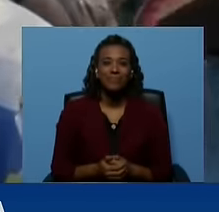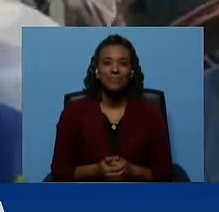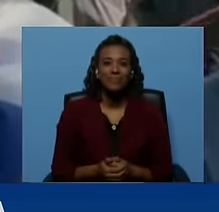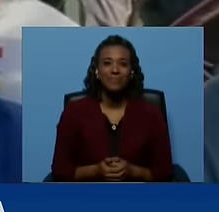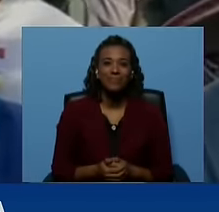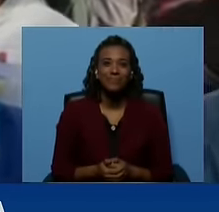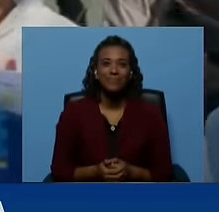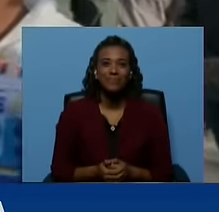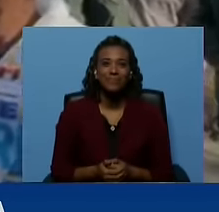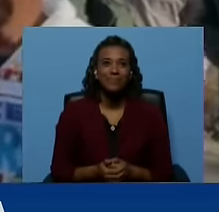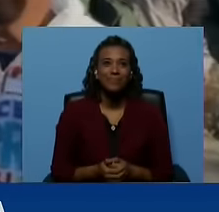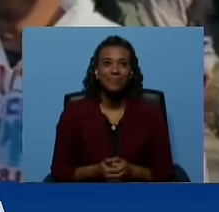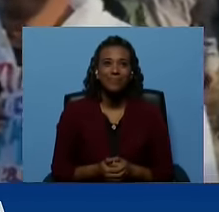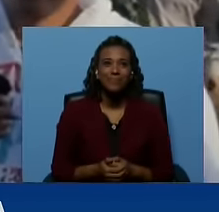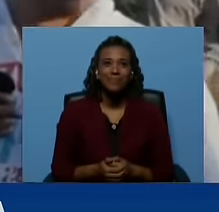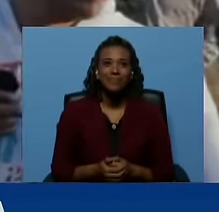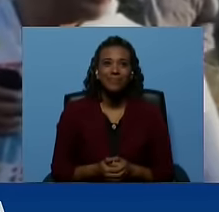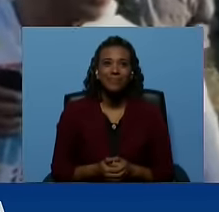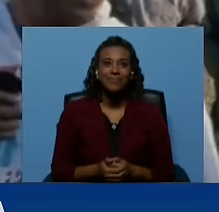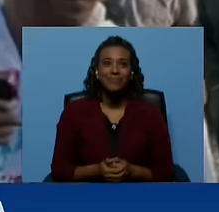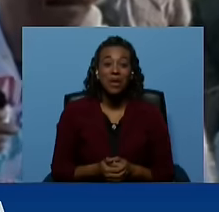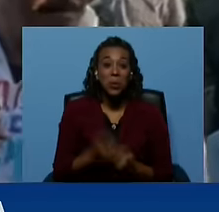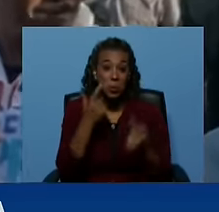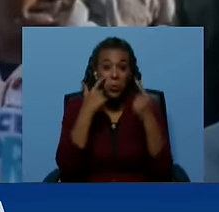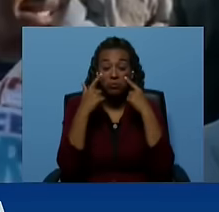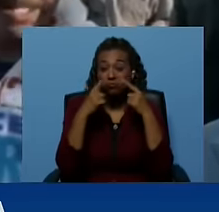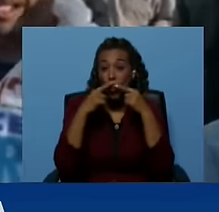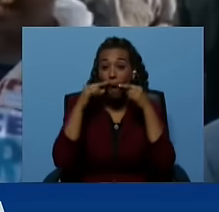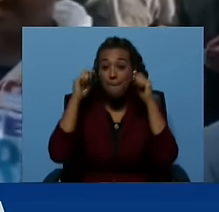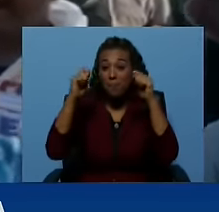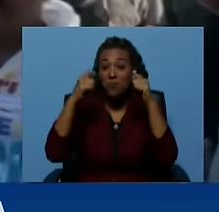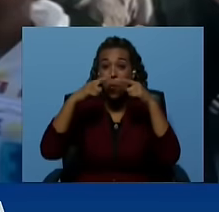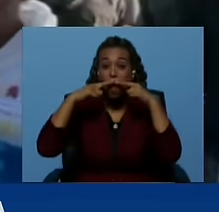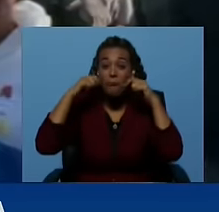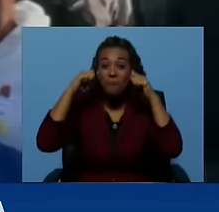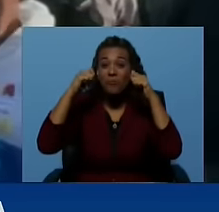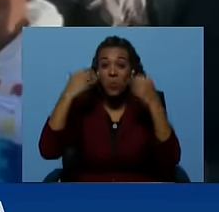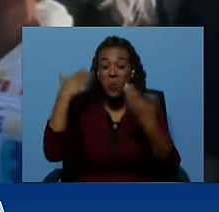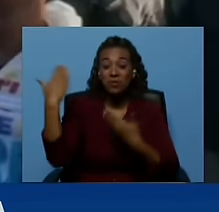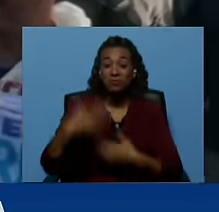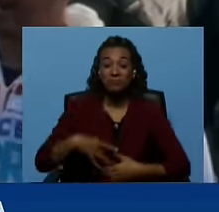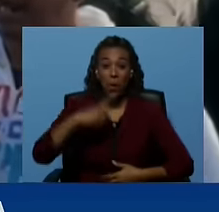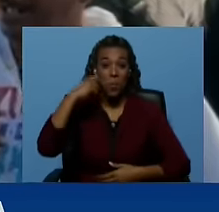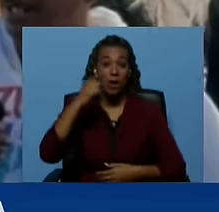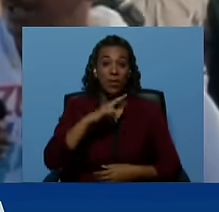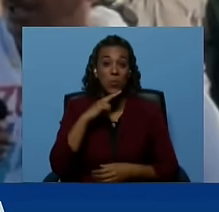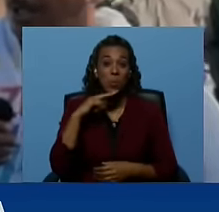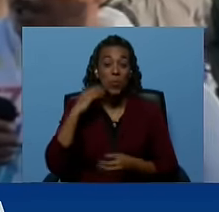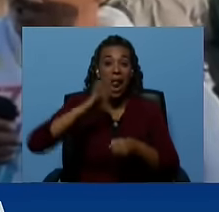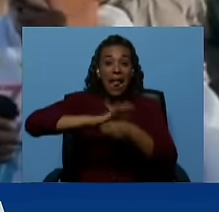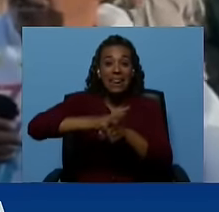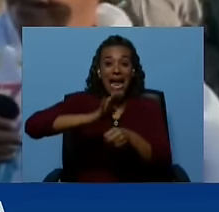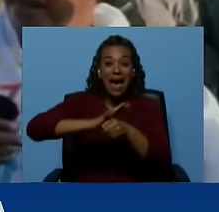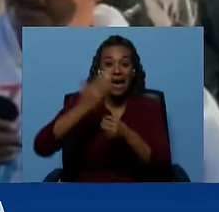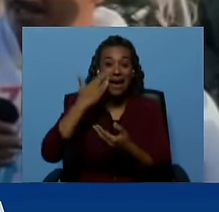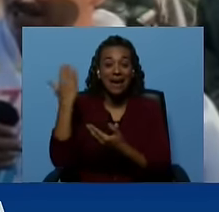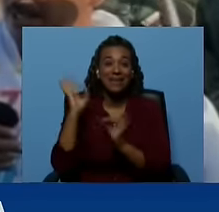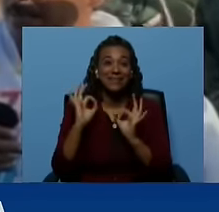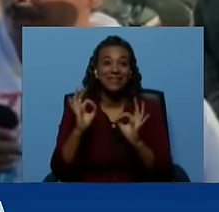verdad Bueno super bigote señor super bigote le gusta mucho la naranja